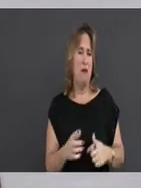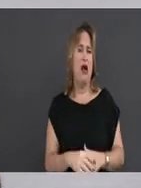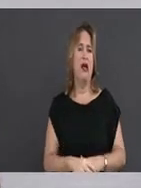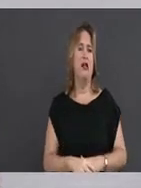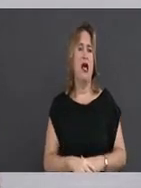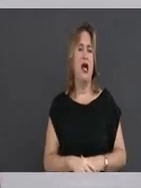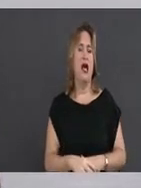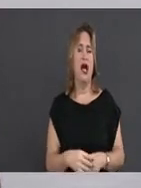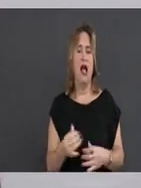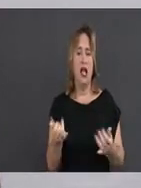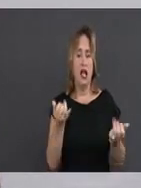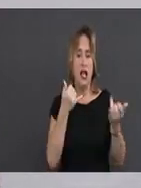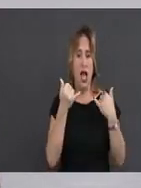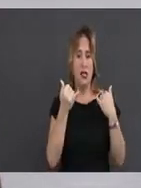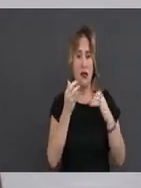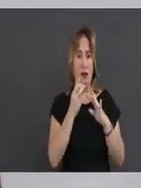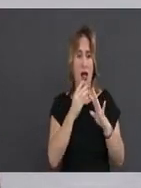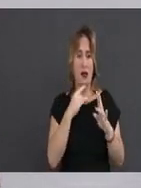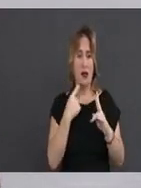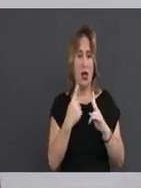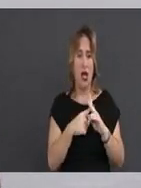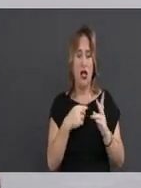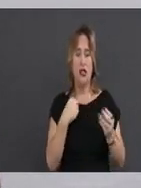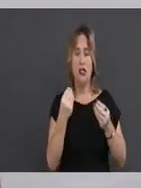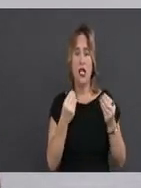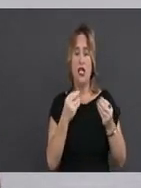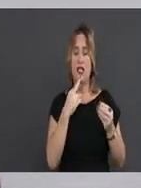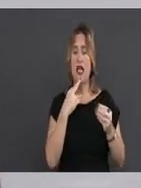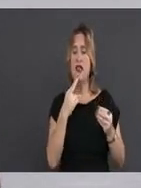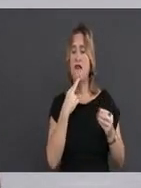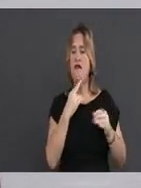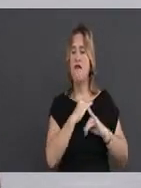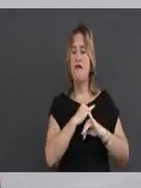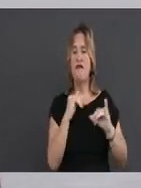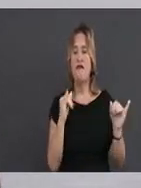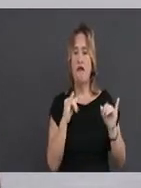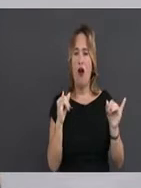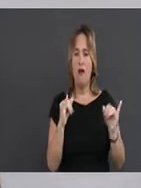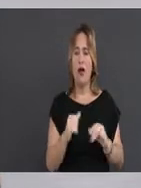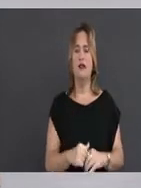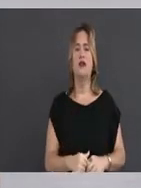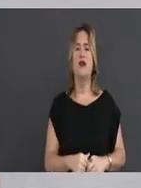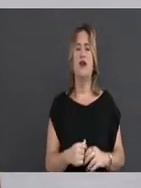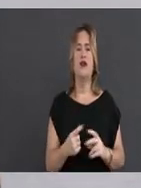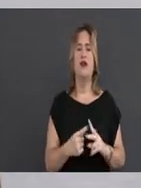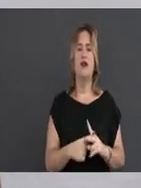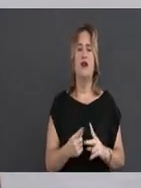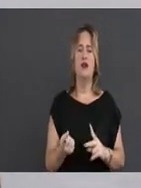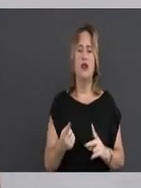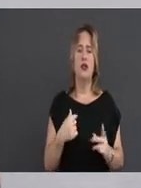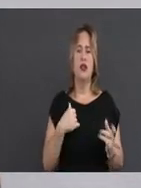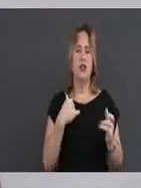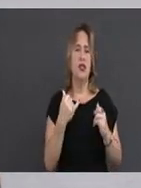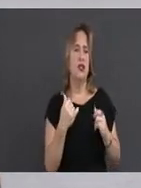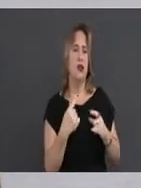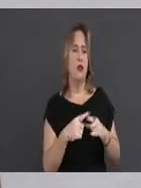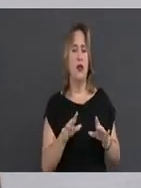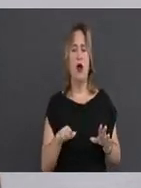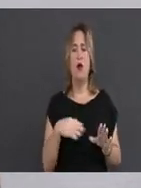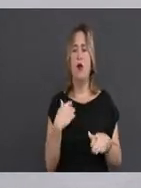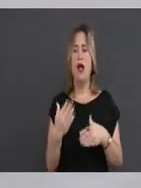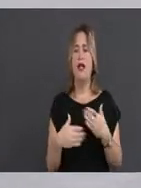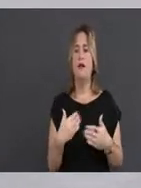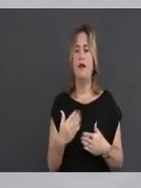la llamada que queda en cola, se le dé algún nivel de información sobre si está ocupada la línea, porque hoy, ¿qué